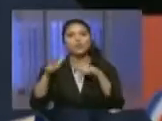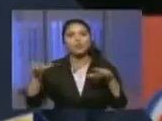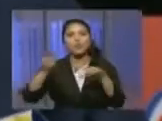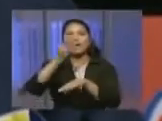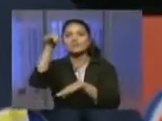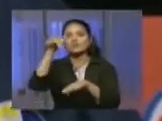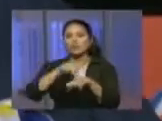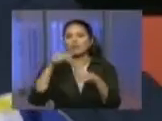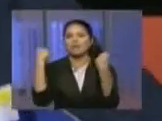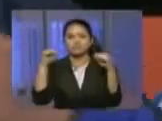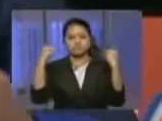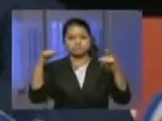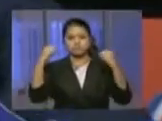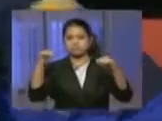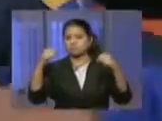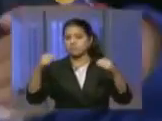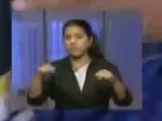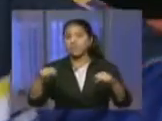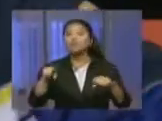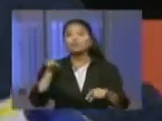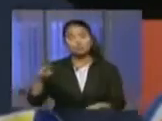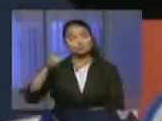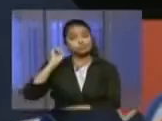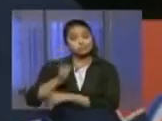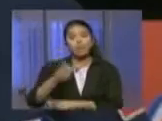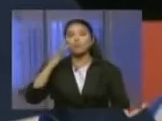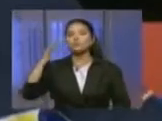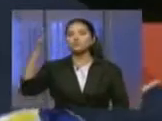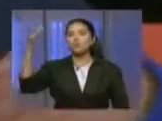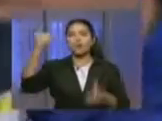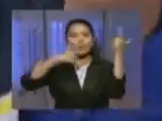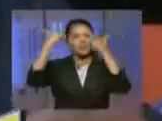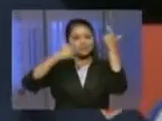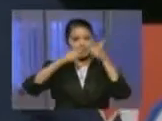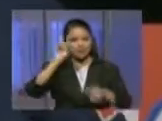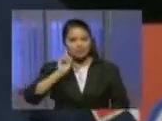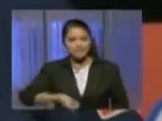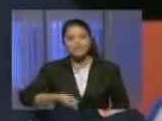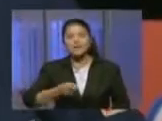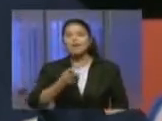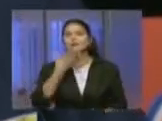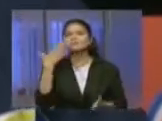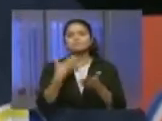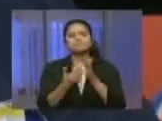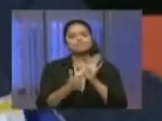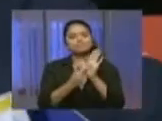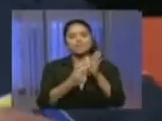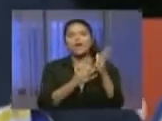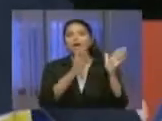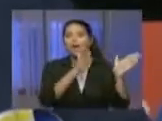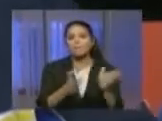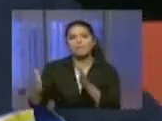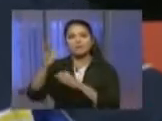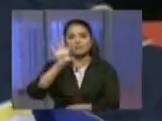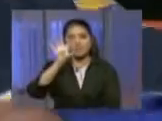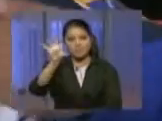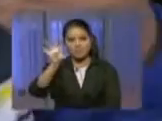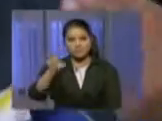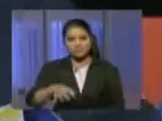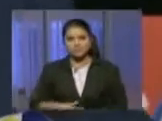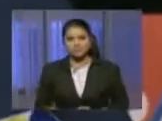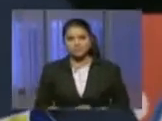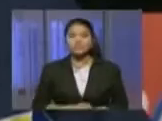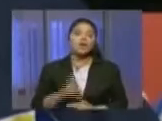de alto rendimiento que es un mandato suyo que es un sueño del comandante Chávez que además está plasmado en el plan de la patria eso pasa por la